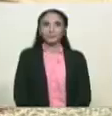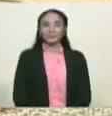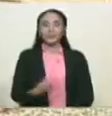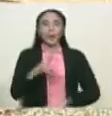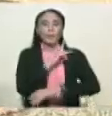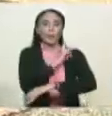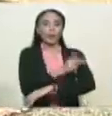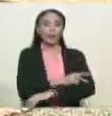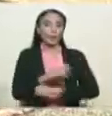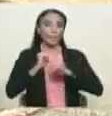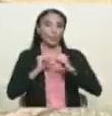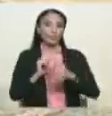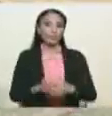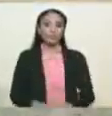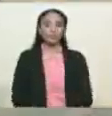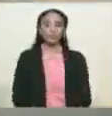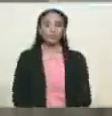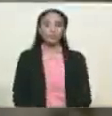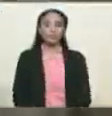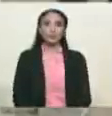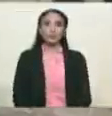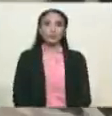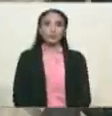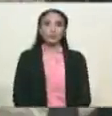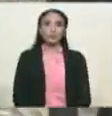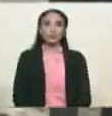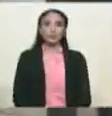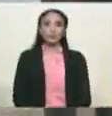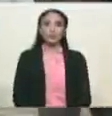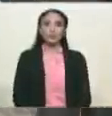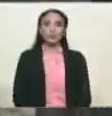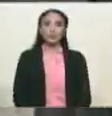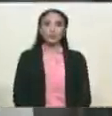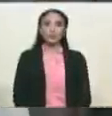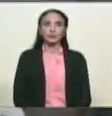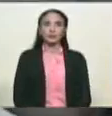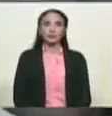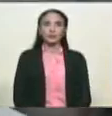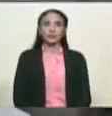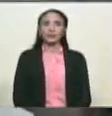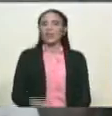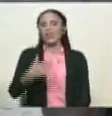proteína pura. Nutrientes puros. ¿Y de dónde sacamos esto?